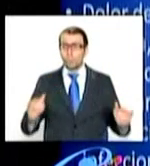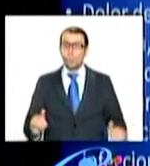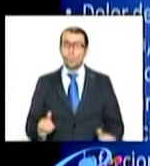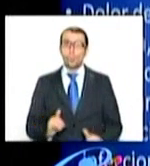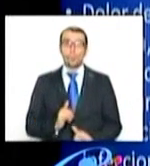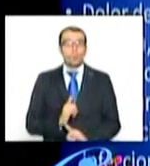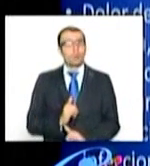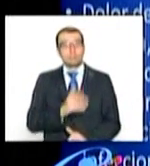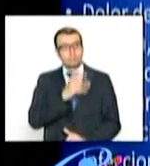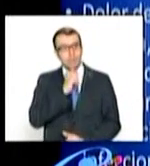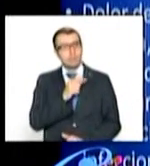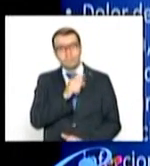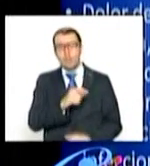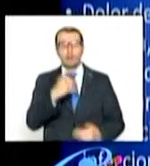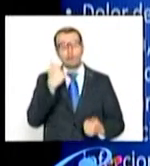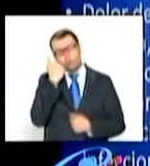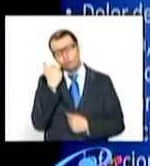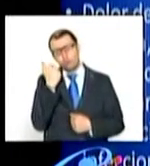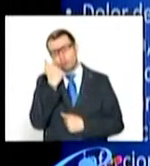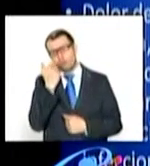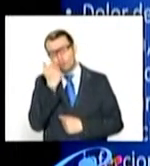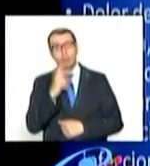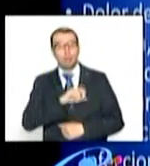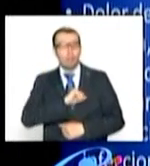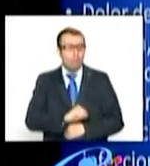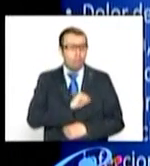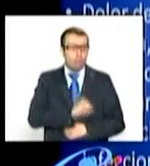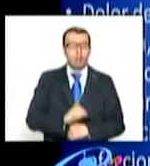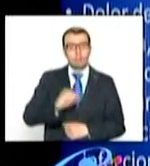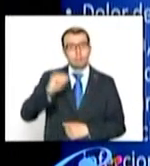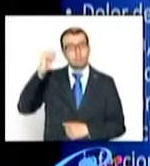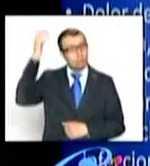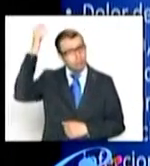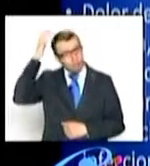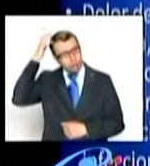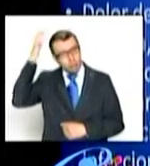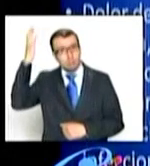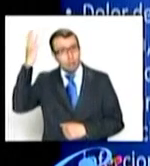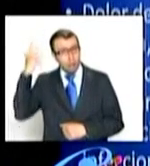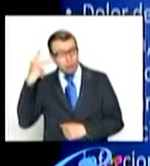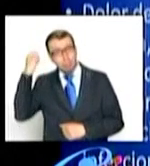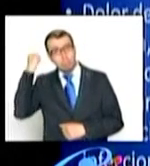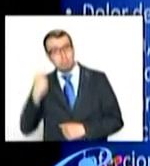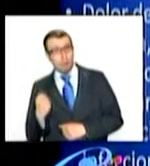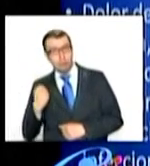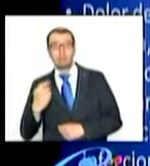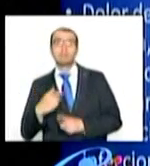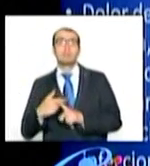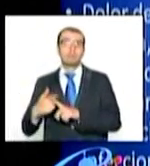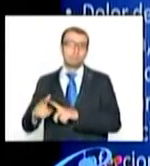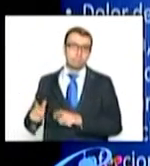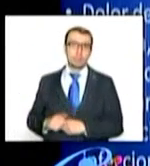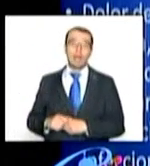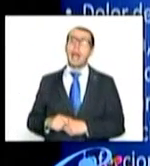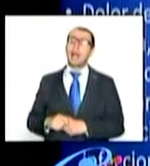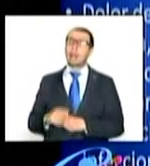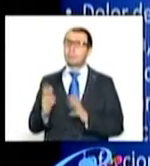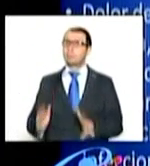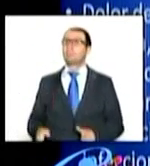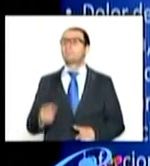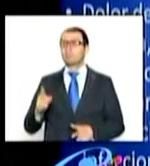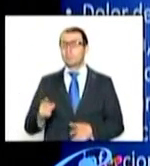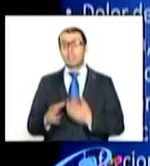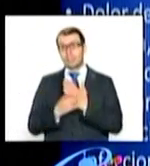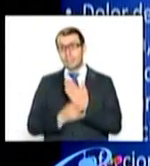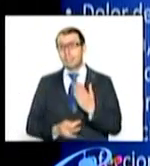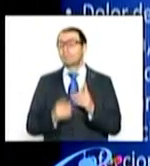tener salud, se enfermaban más, tenían inclusive más infartos y más derrames cerebrales. Por eso se empezó a entender cuán importante era el funcionamiento de las grasas como